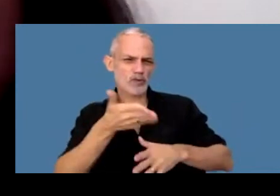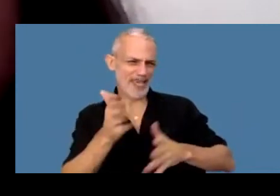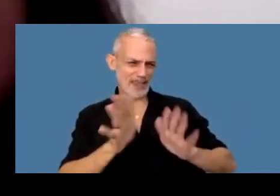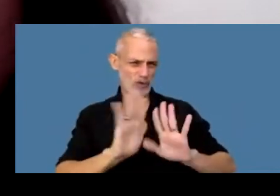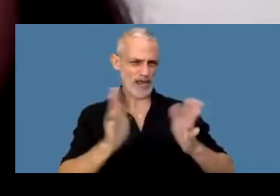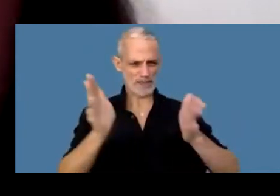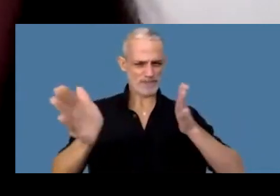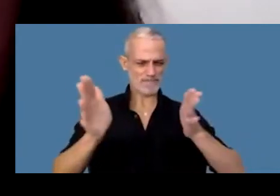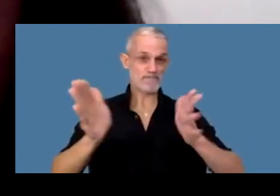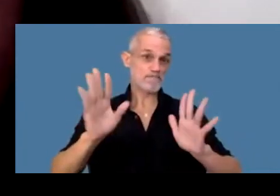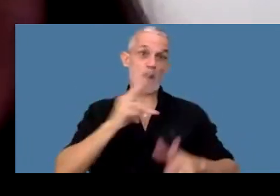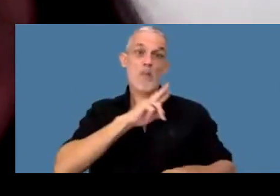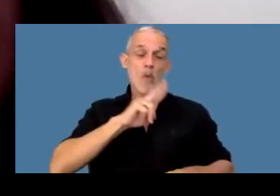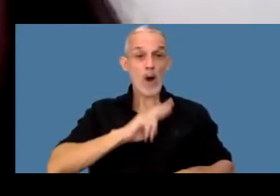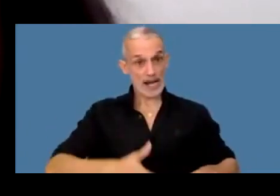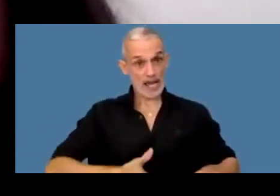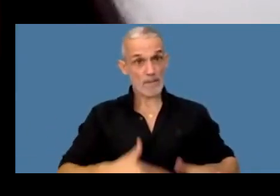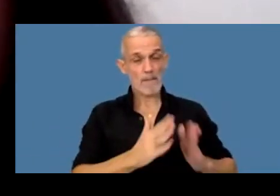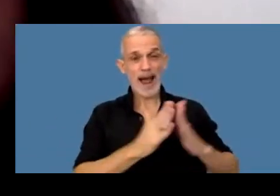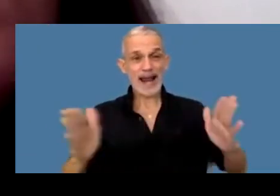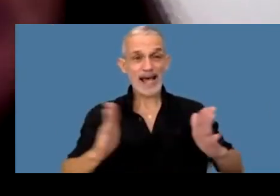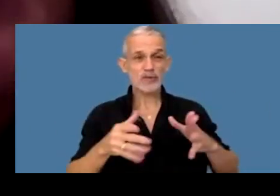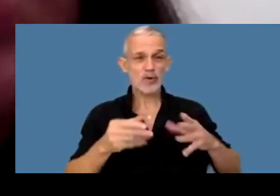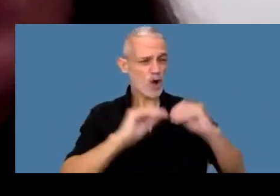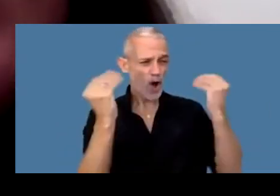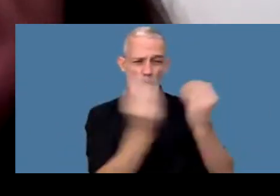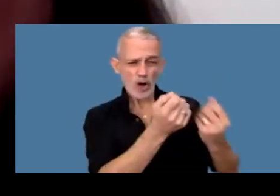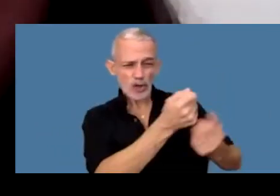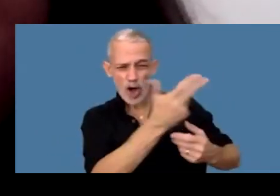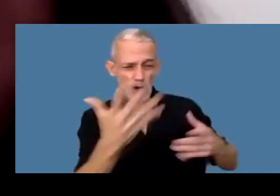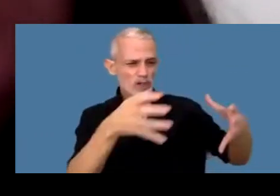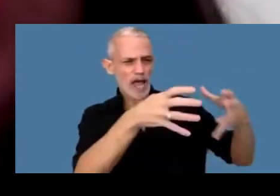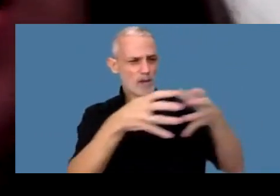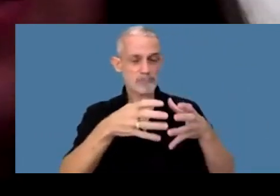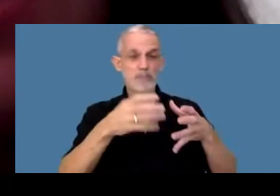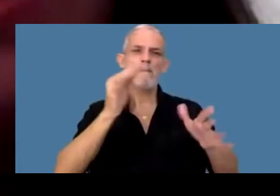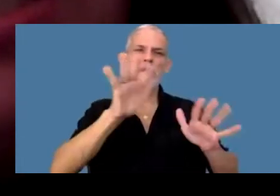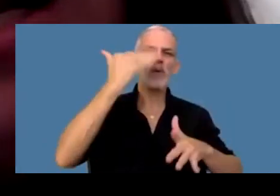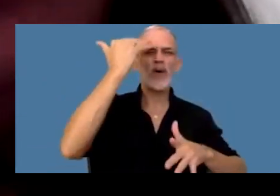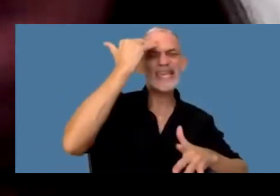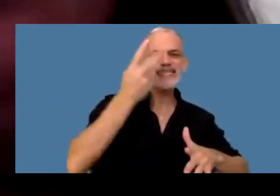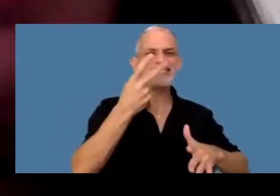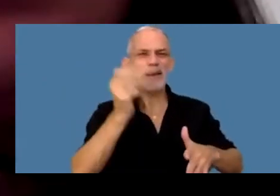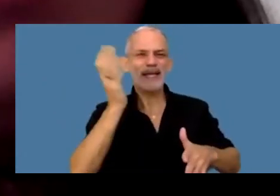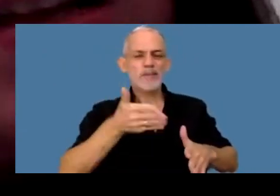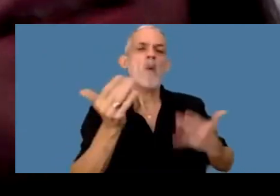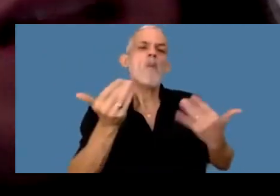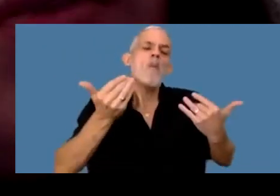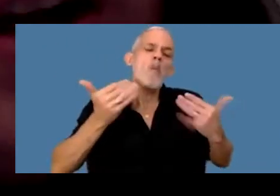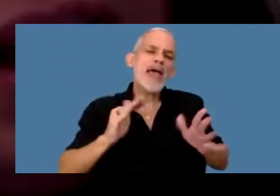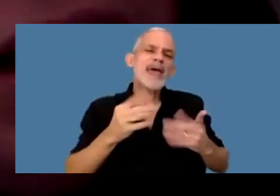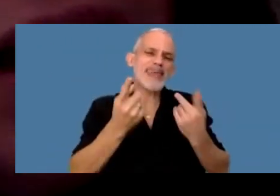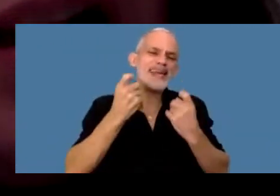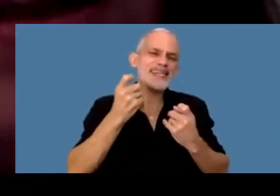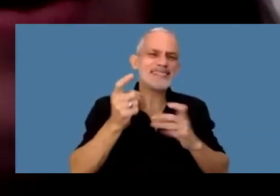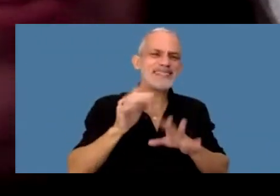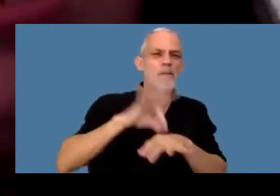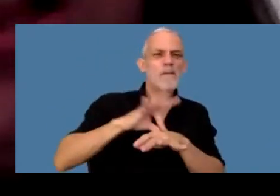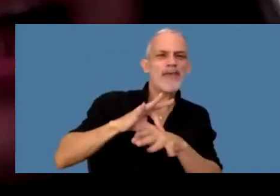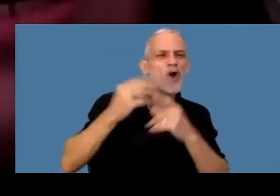Esto no tiene justificativo que alcance, digo. Cuando uno ve en general las